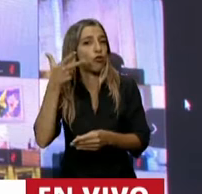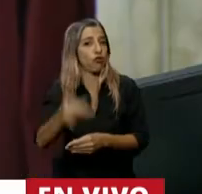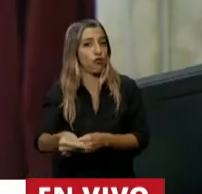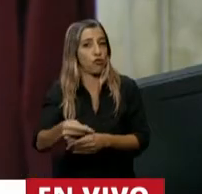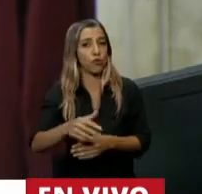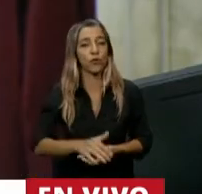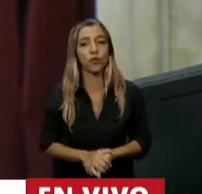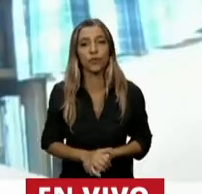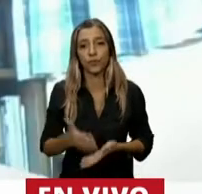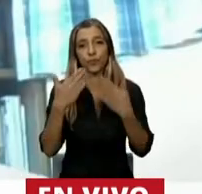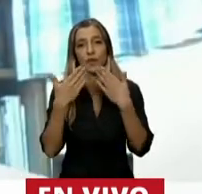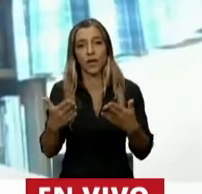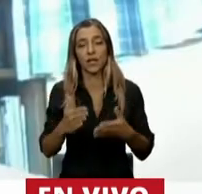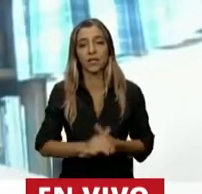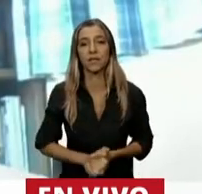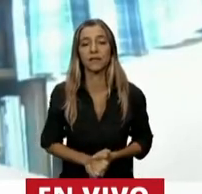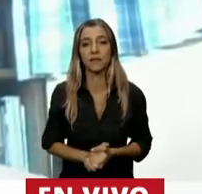negativo, presidente. Muchas gracias.